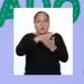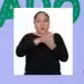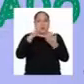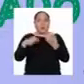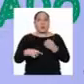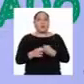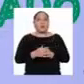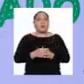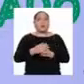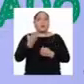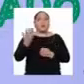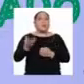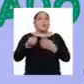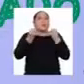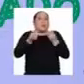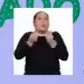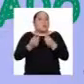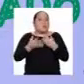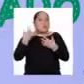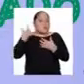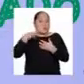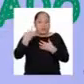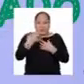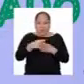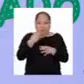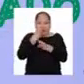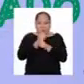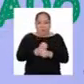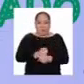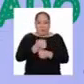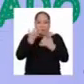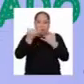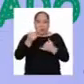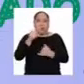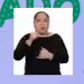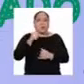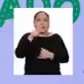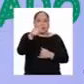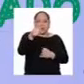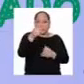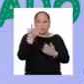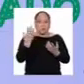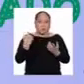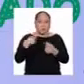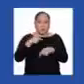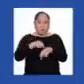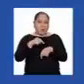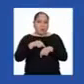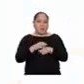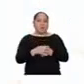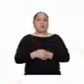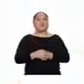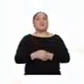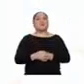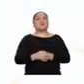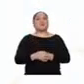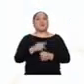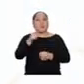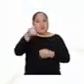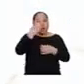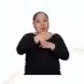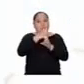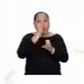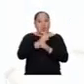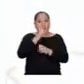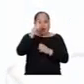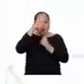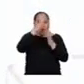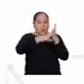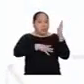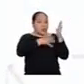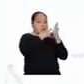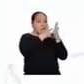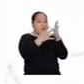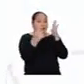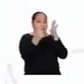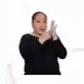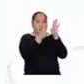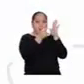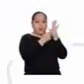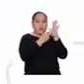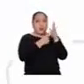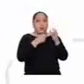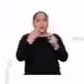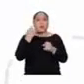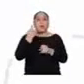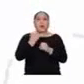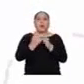programa. Y como de costumbre, ahora el turno es de ustedes. Crea una tabla de frecuencias para